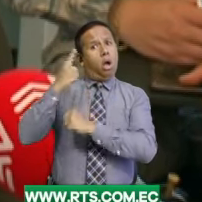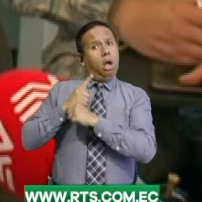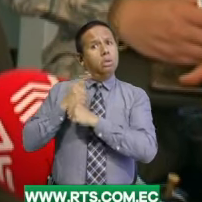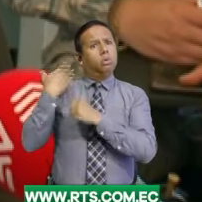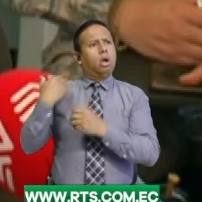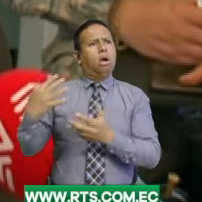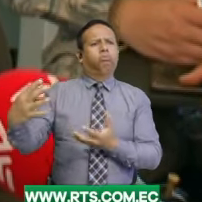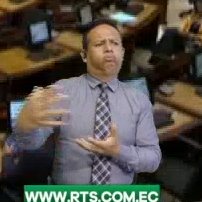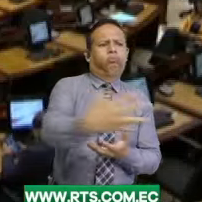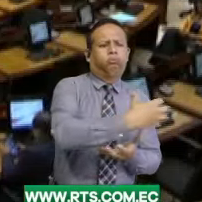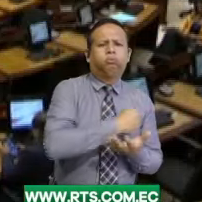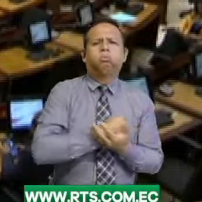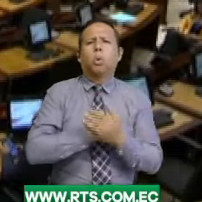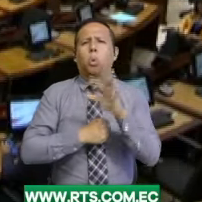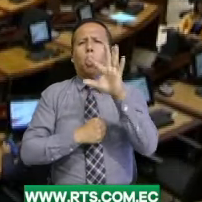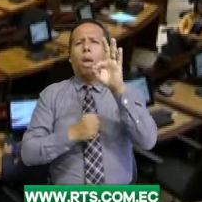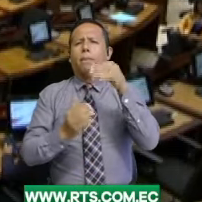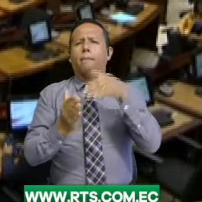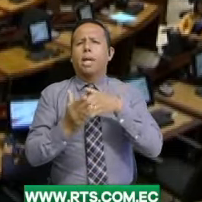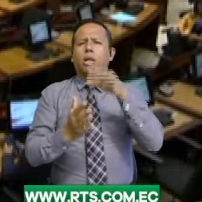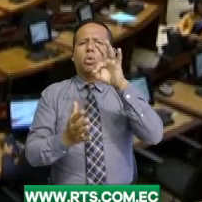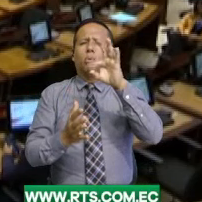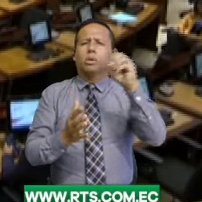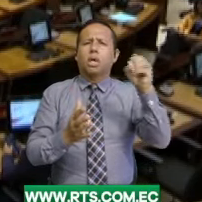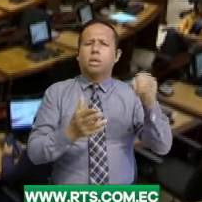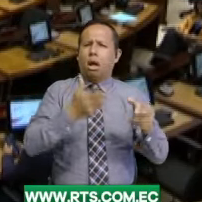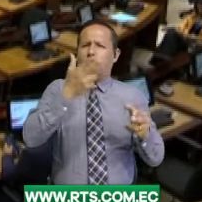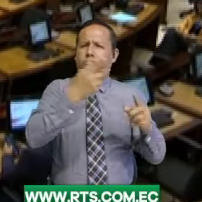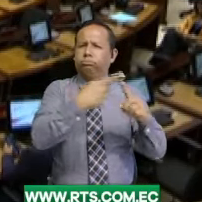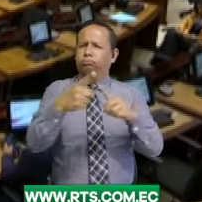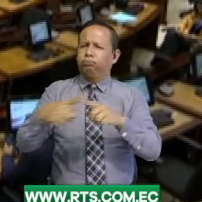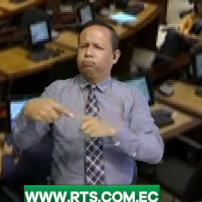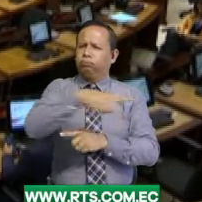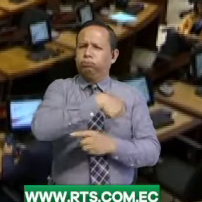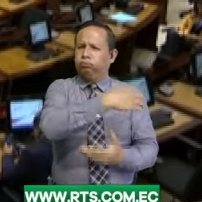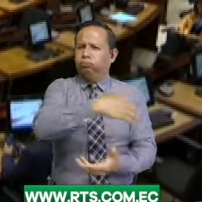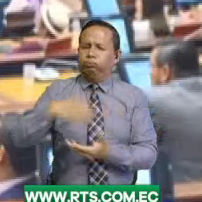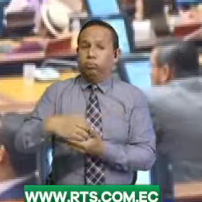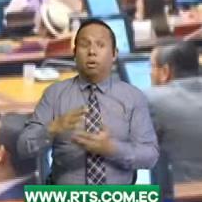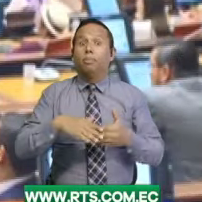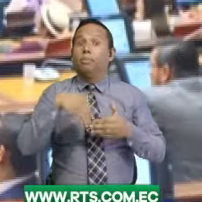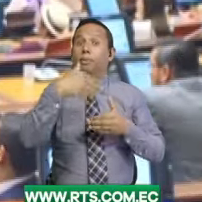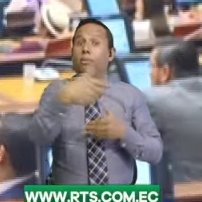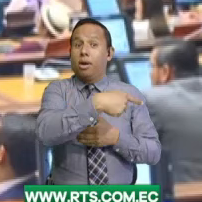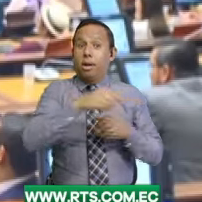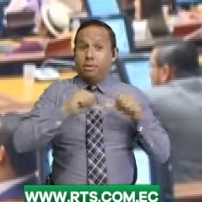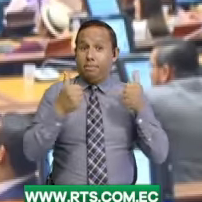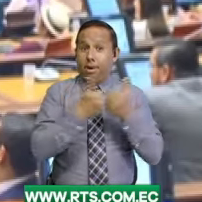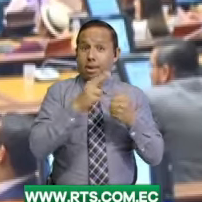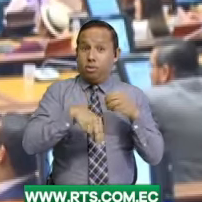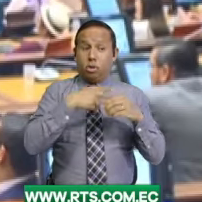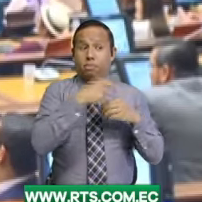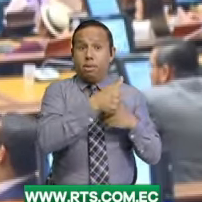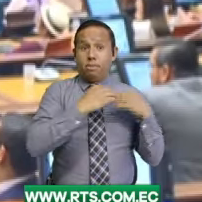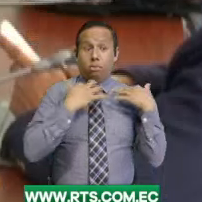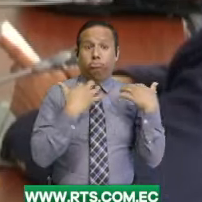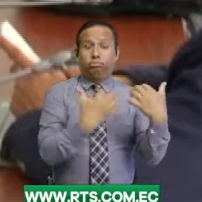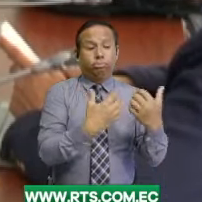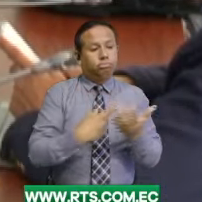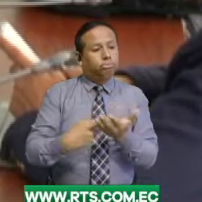9.900 armas. En los próximos días, el Pleno de la Asamblea Nacional debatirá y votará el contenido de la